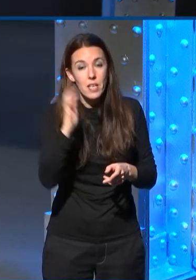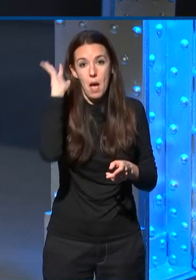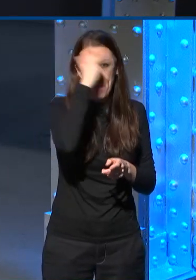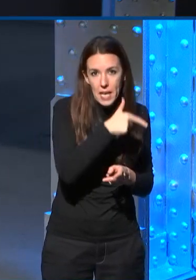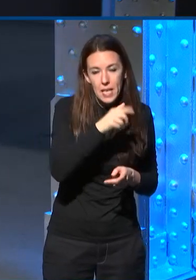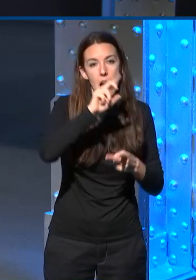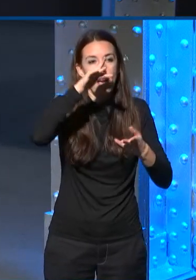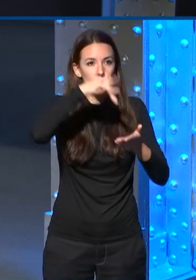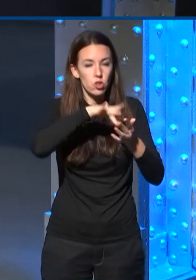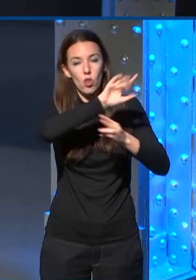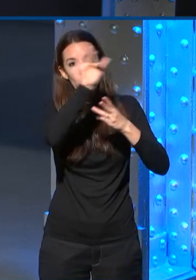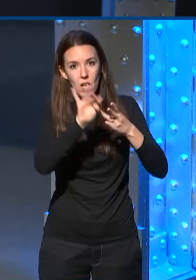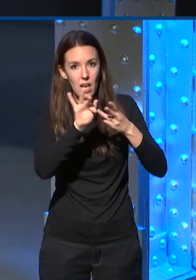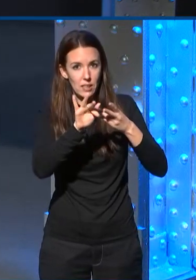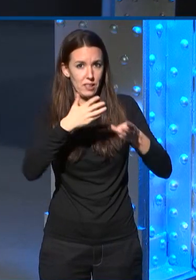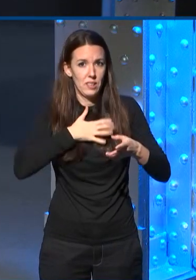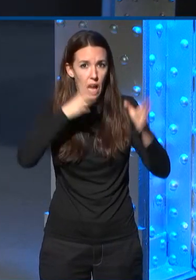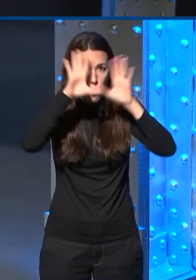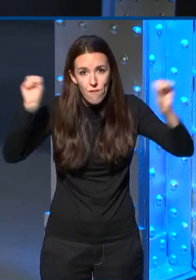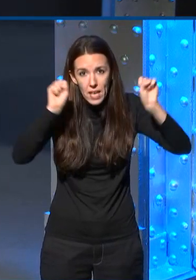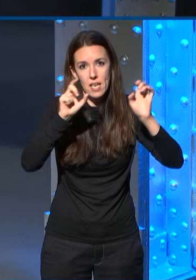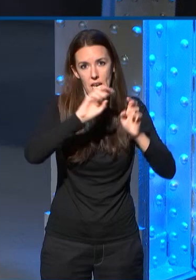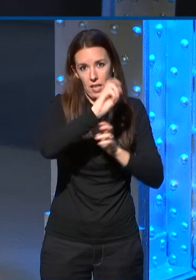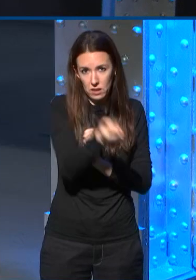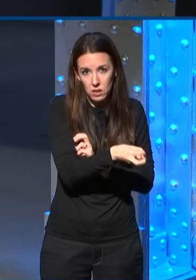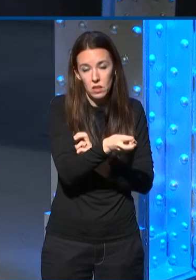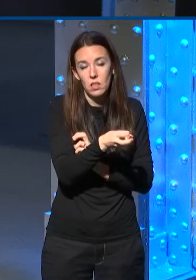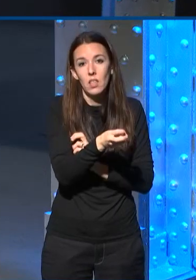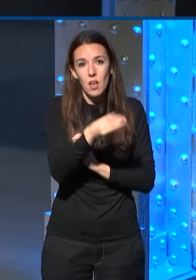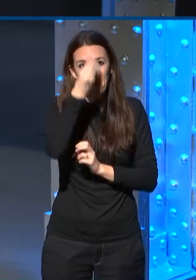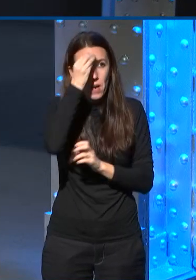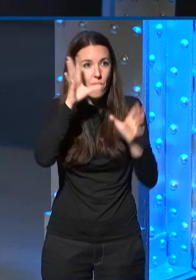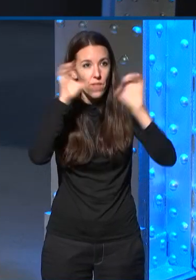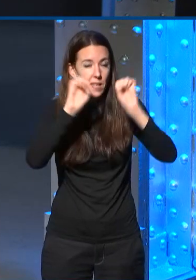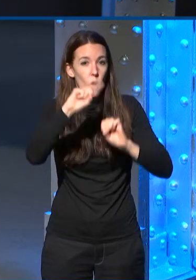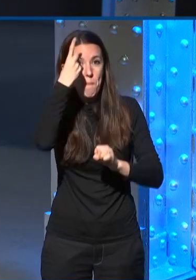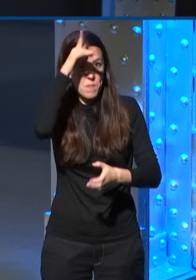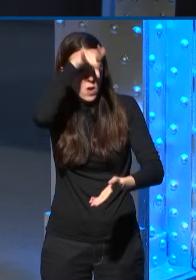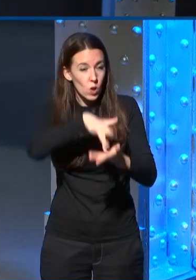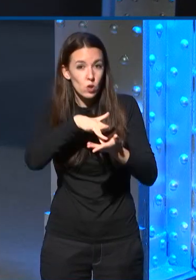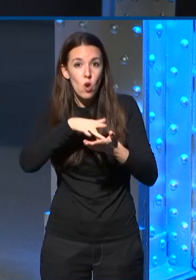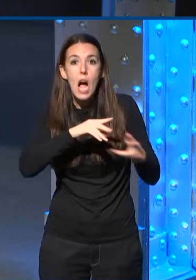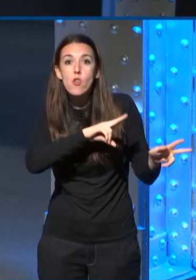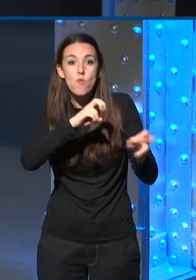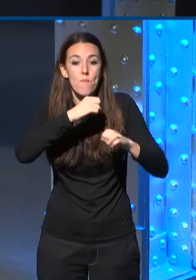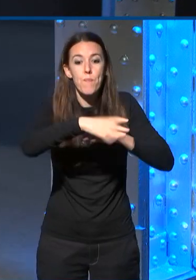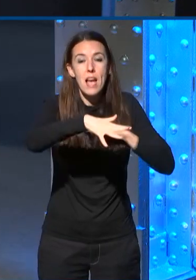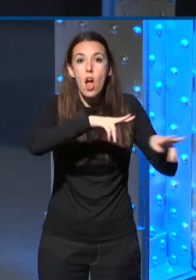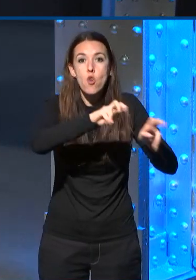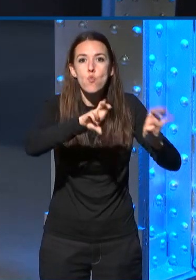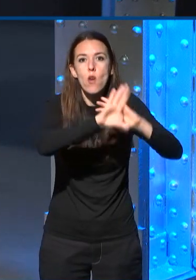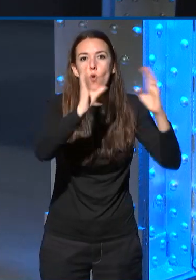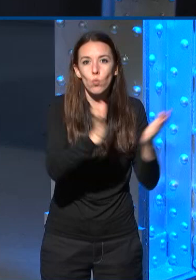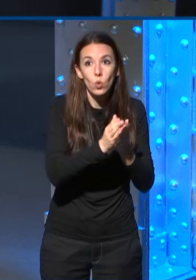llegamos en un momento dado a las vikingas, a las Viking. Yo creo que los vikingos, si fueron los primeros que llegaron a las costas del Nuevo Mundo, pues estas fueron las primeras